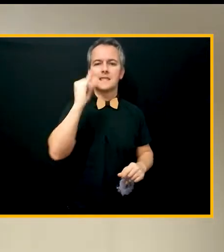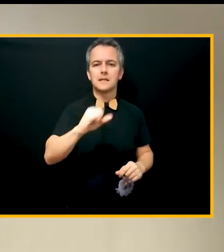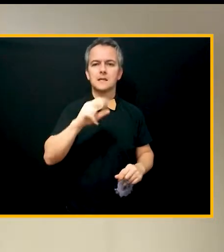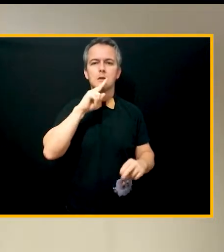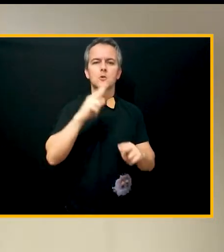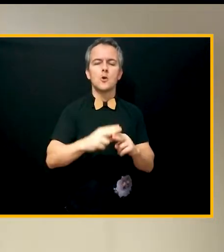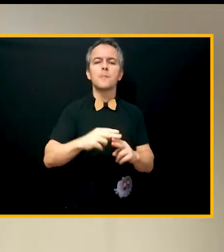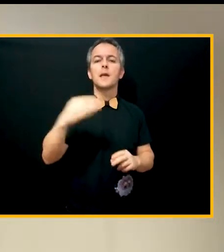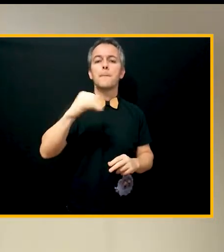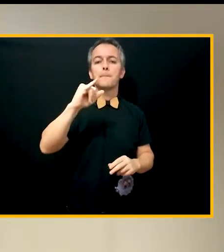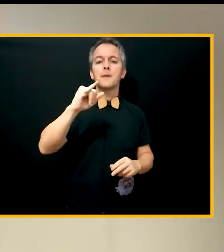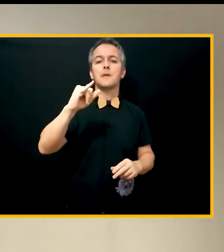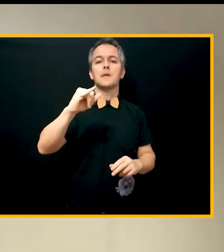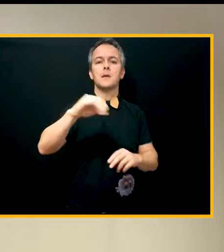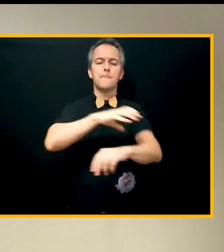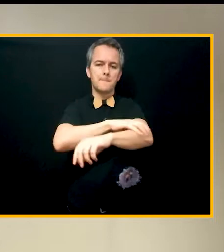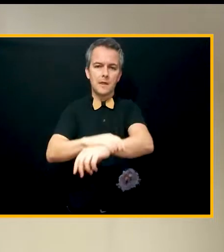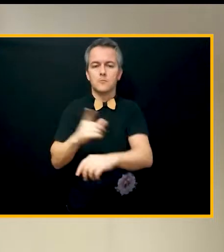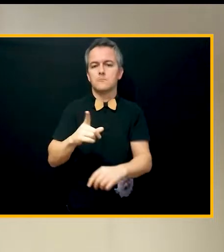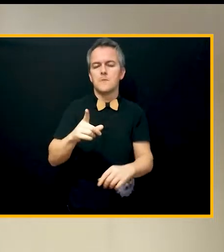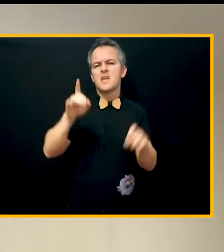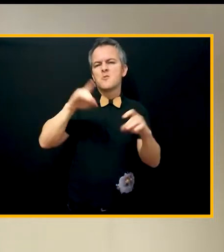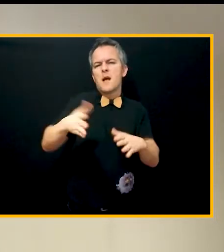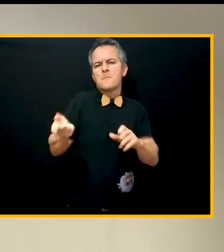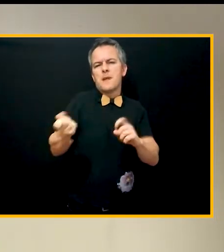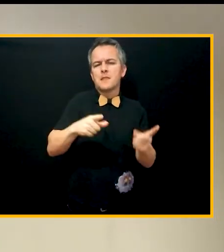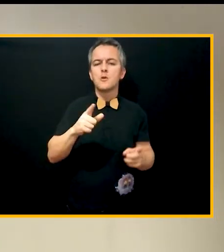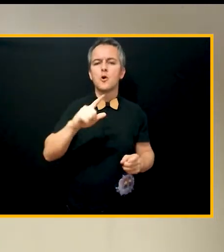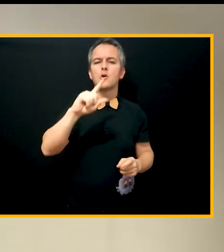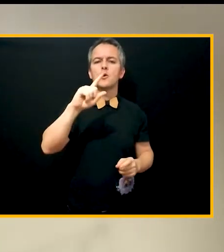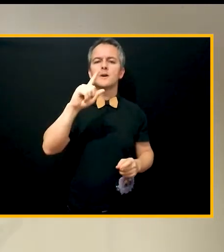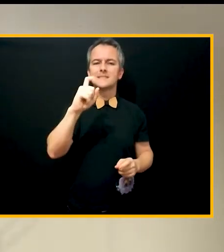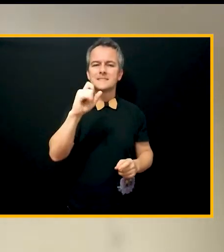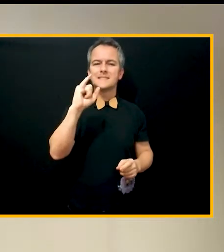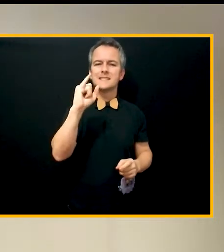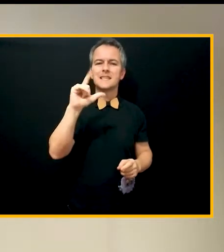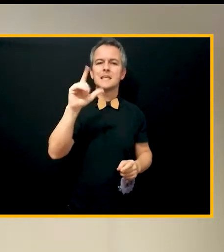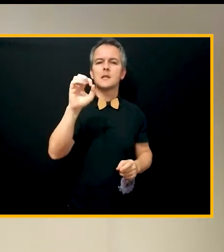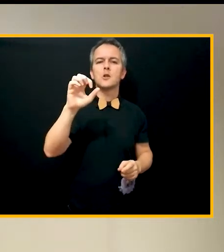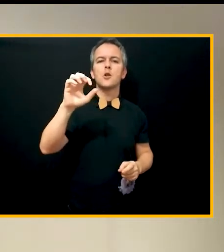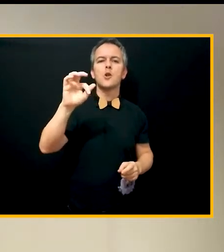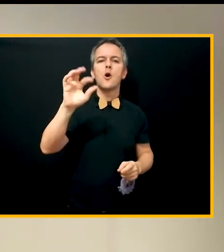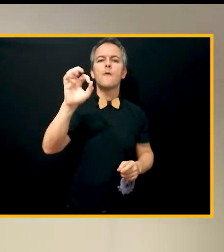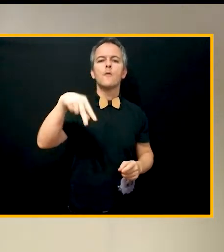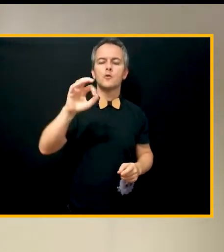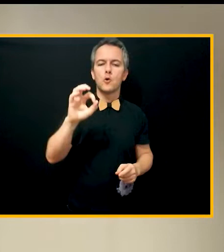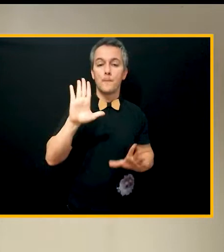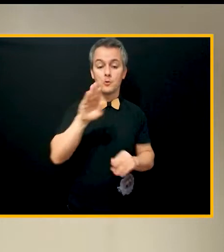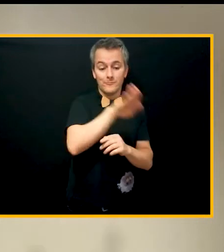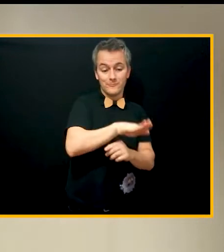láminas, al igual que la marimba o el xilófono, pero en este caso son láminas de metal.